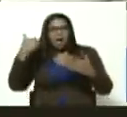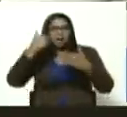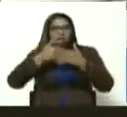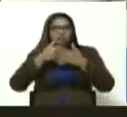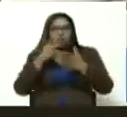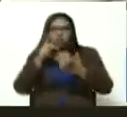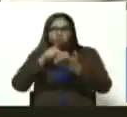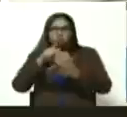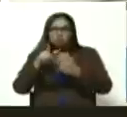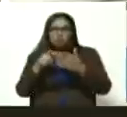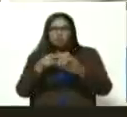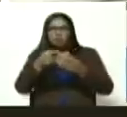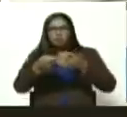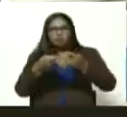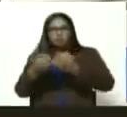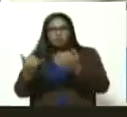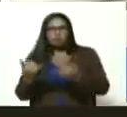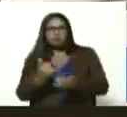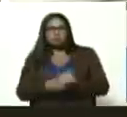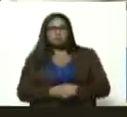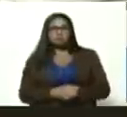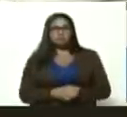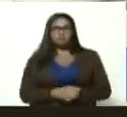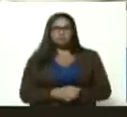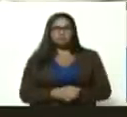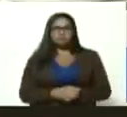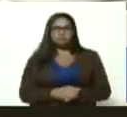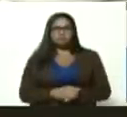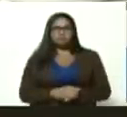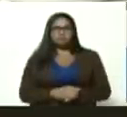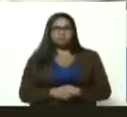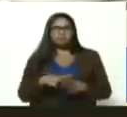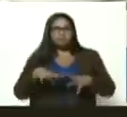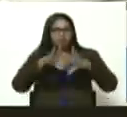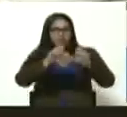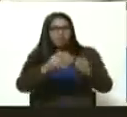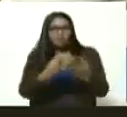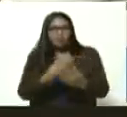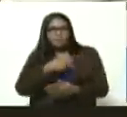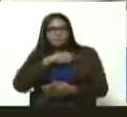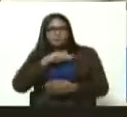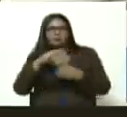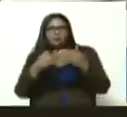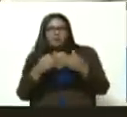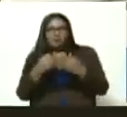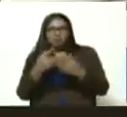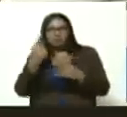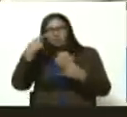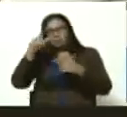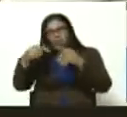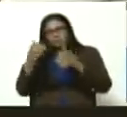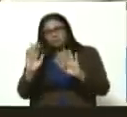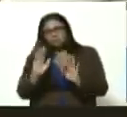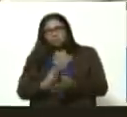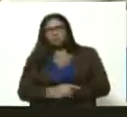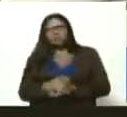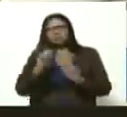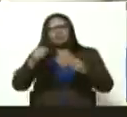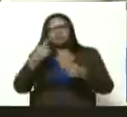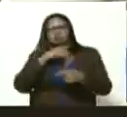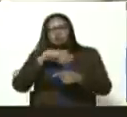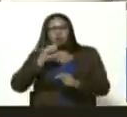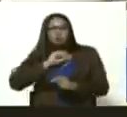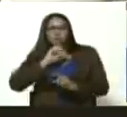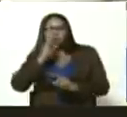aquí el control ellos el imperialismo primero con los españoles luego después esto señor pero bueno así son ellos no nos